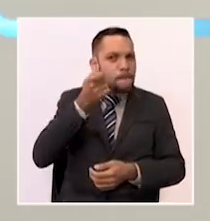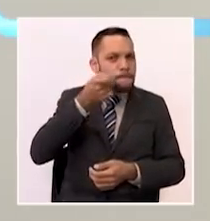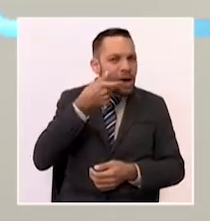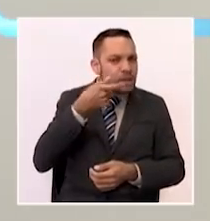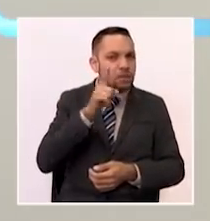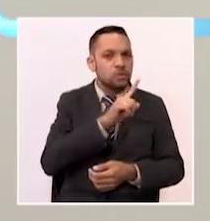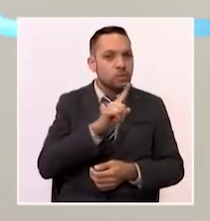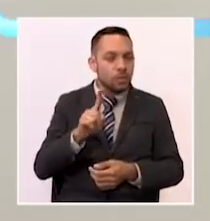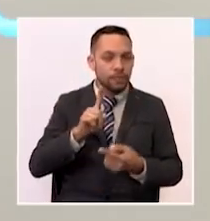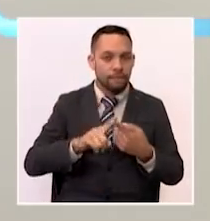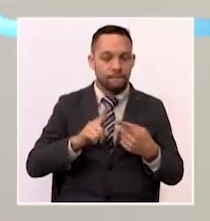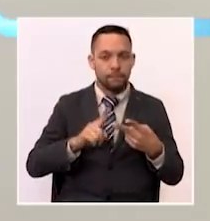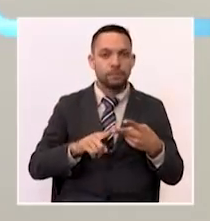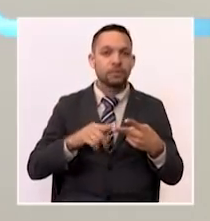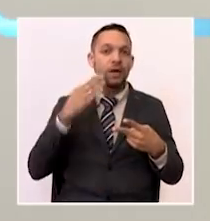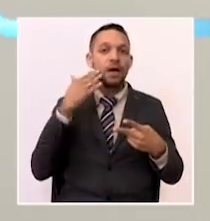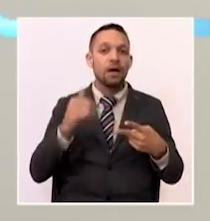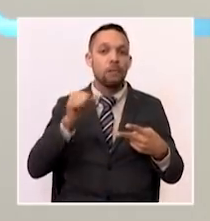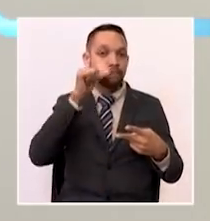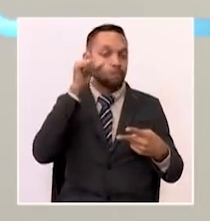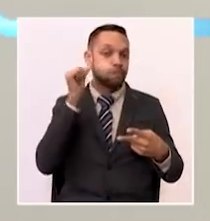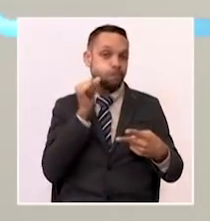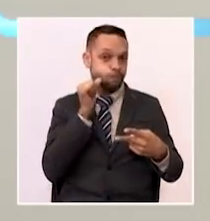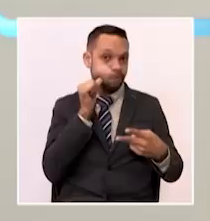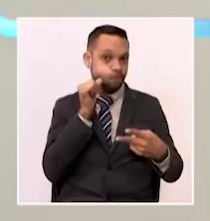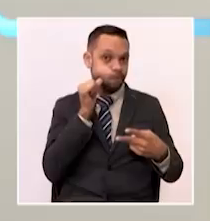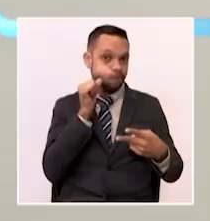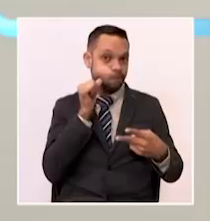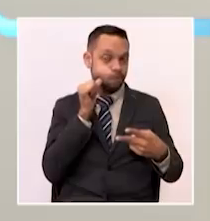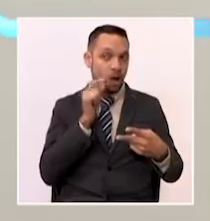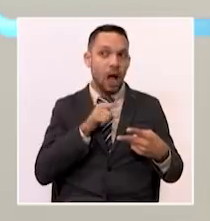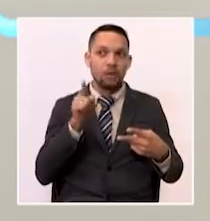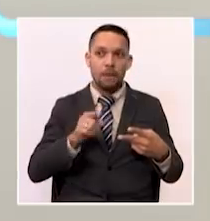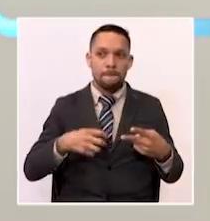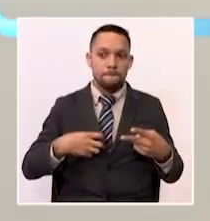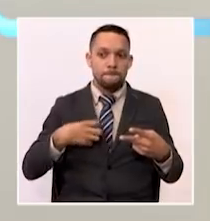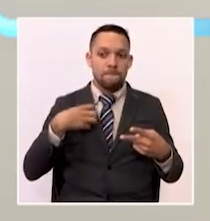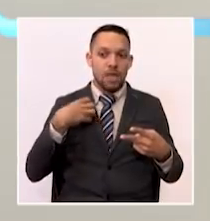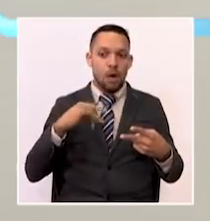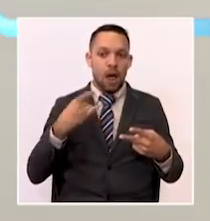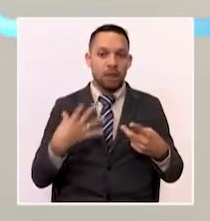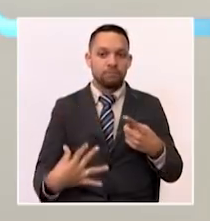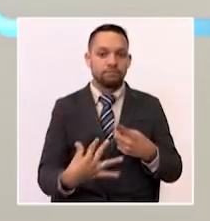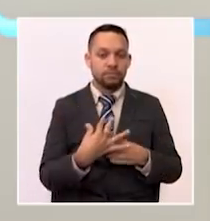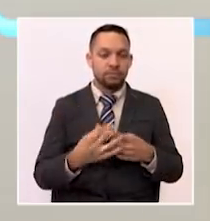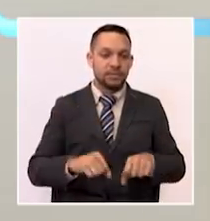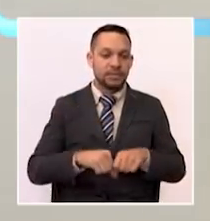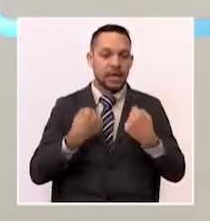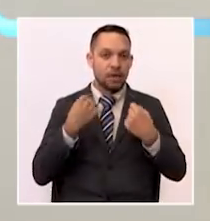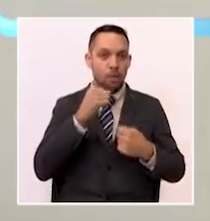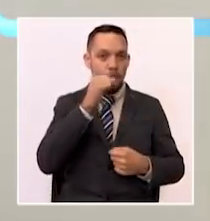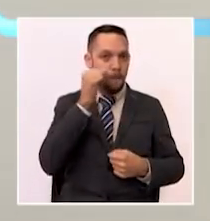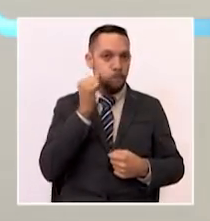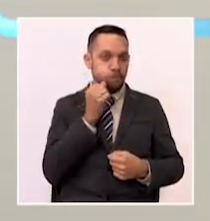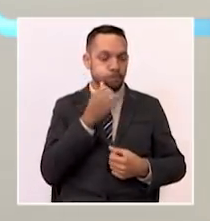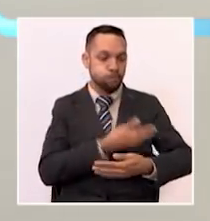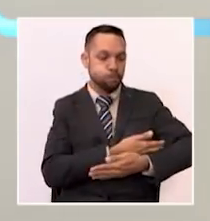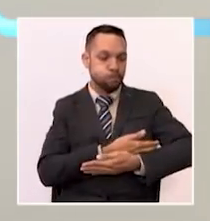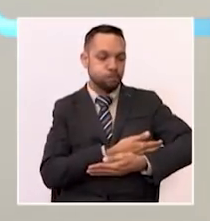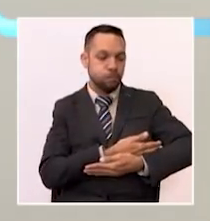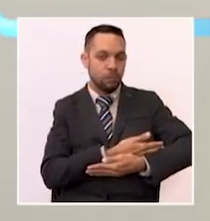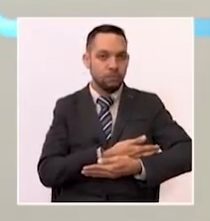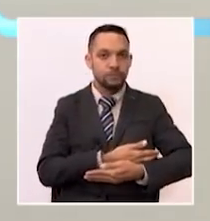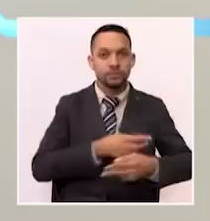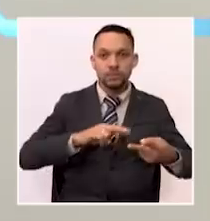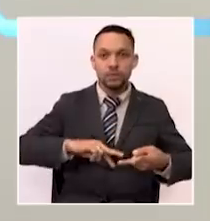pacientes embarazadas, que ellas le tienen mucho miedo a tratarse las infecciones, que porque el antibiótico le va a hacer daño al bebé. Al contrario, todas esas bacterias